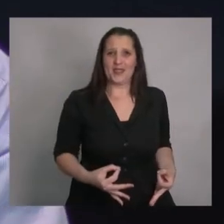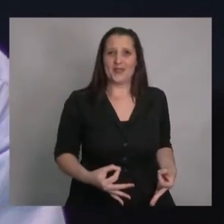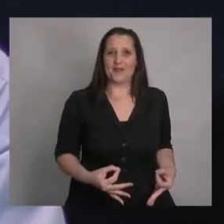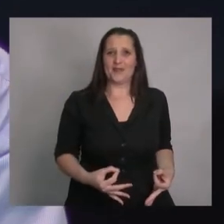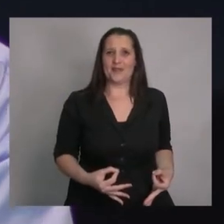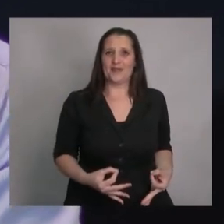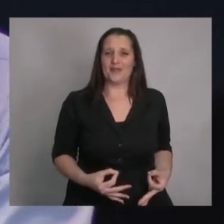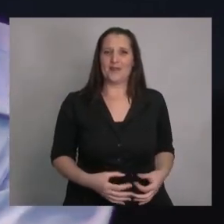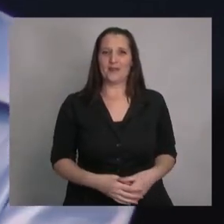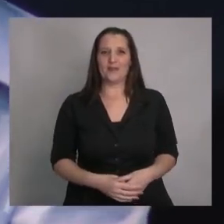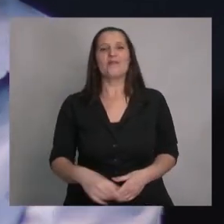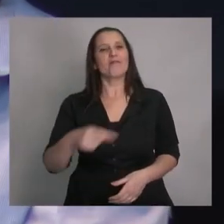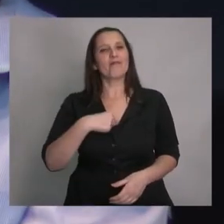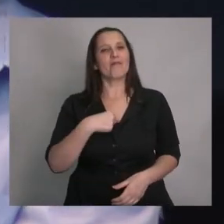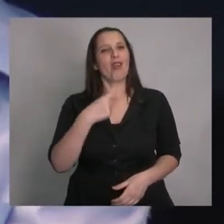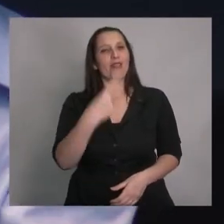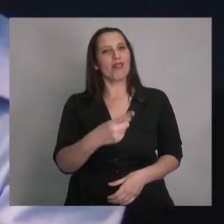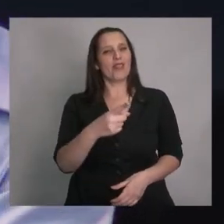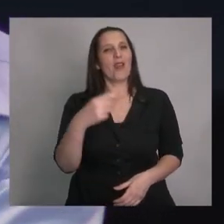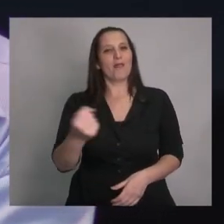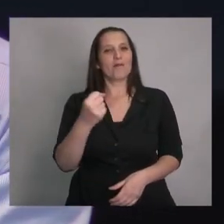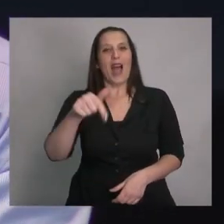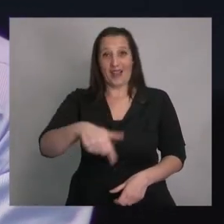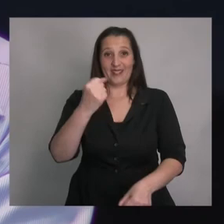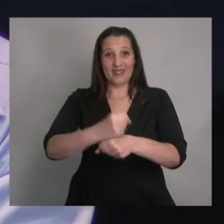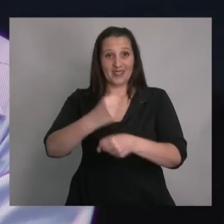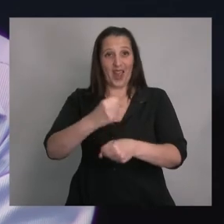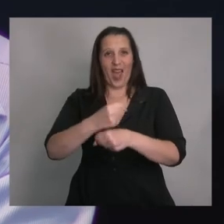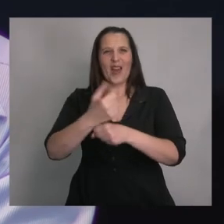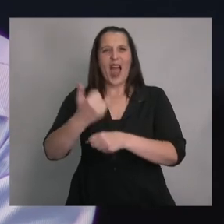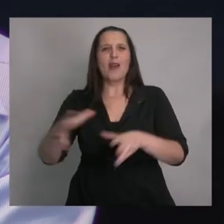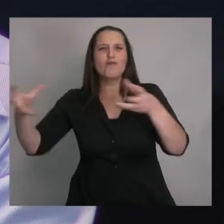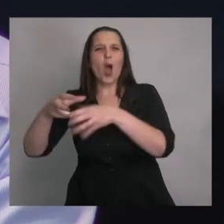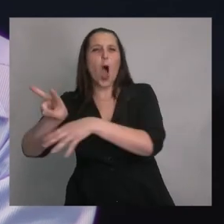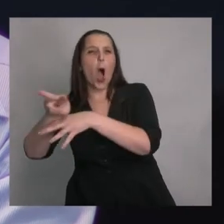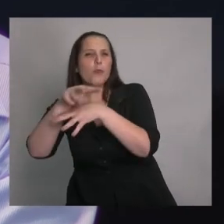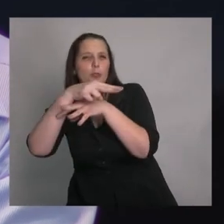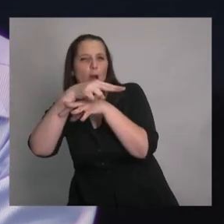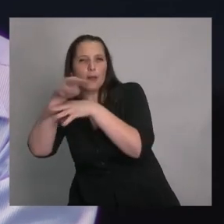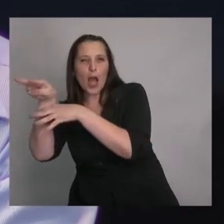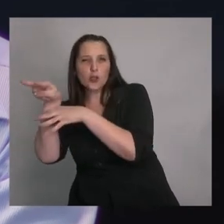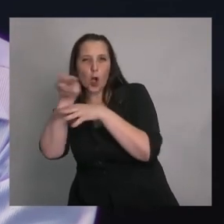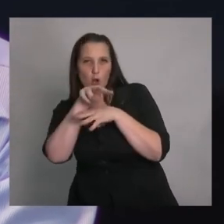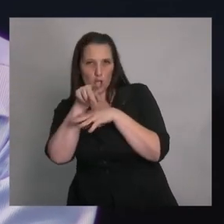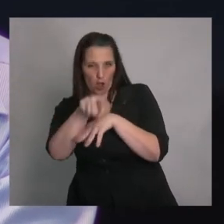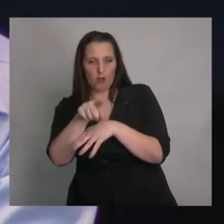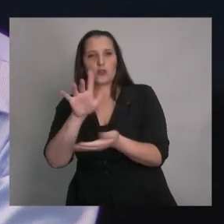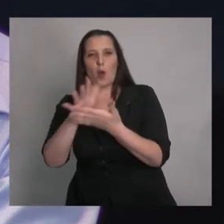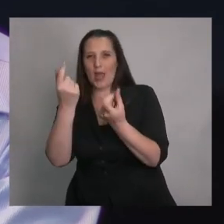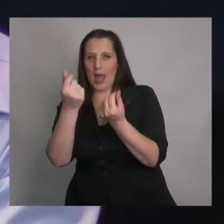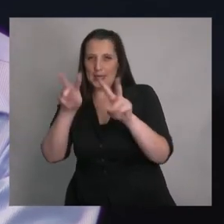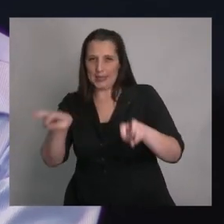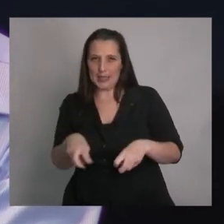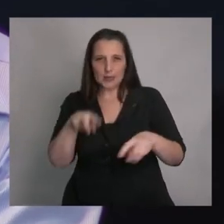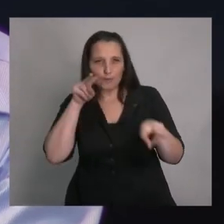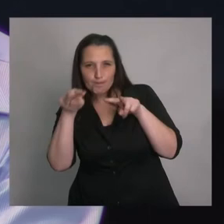y quiero señalar porque aquí ya está trabajando el observatorio de la riqueza del padre arrupe han